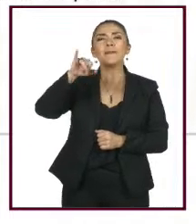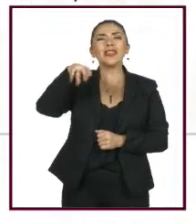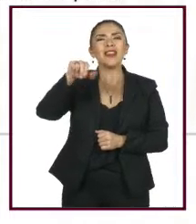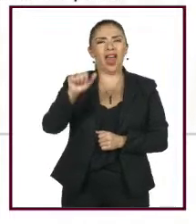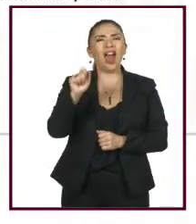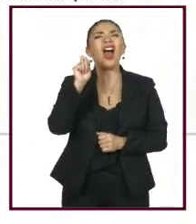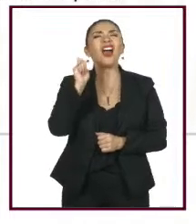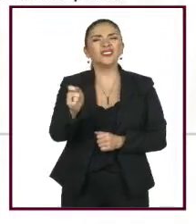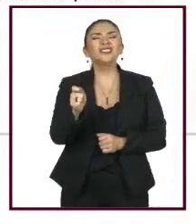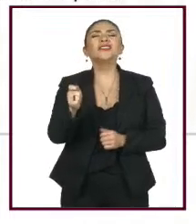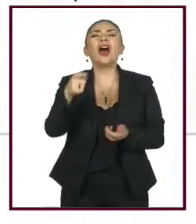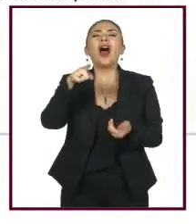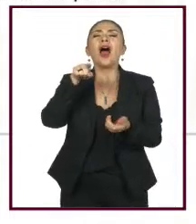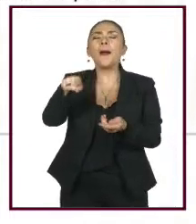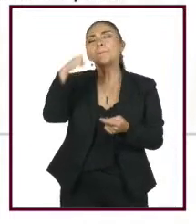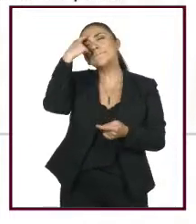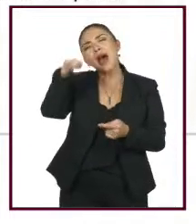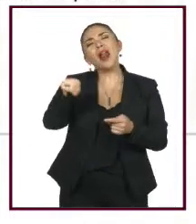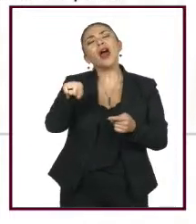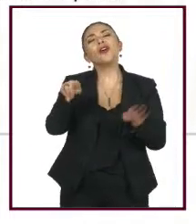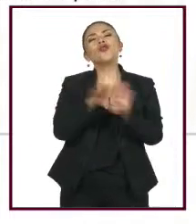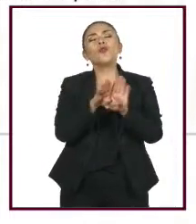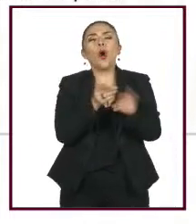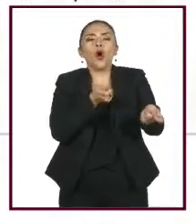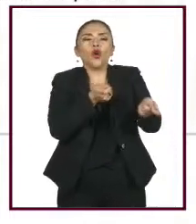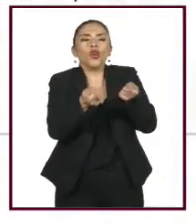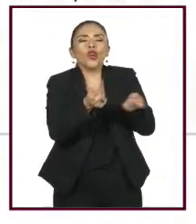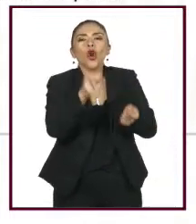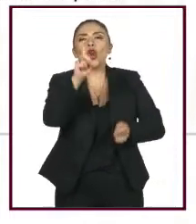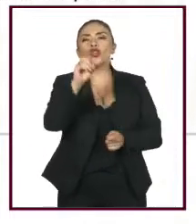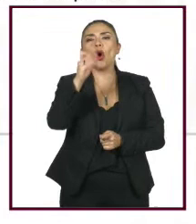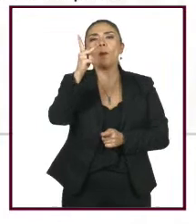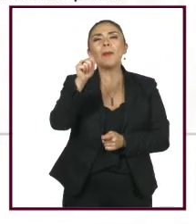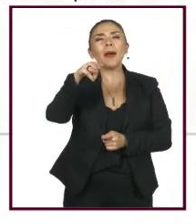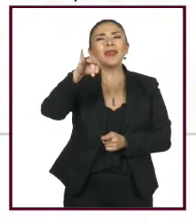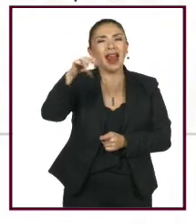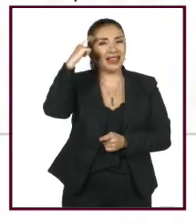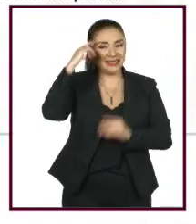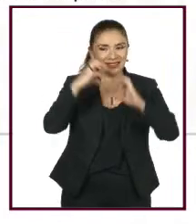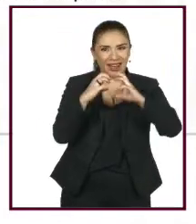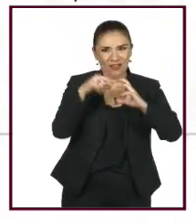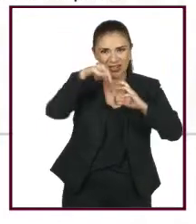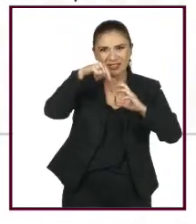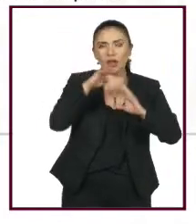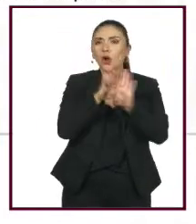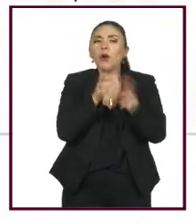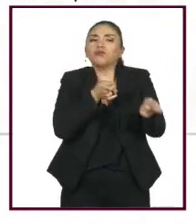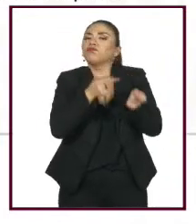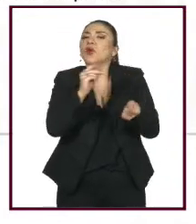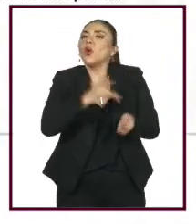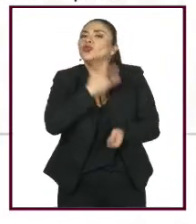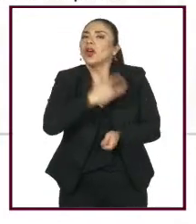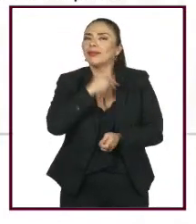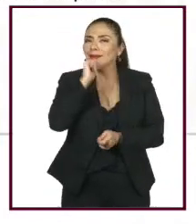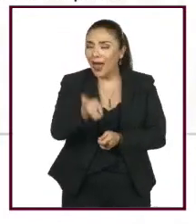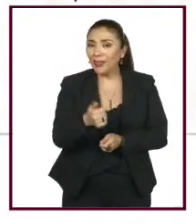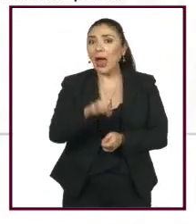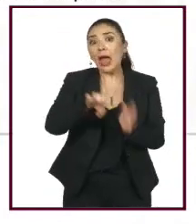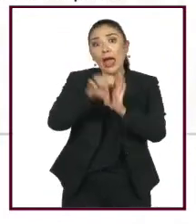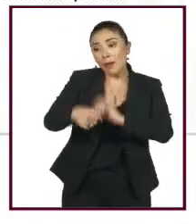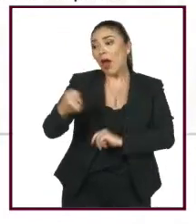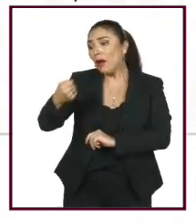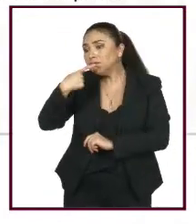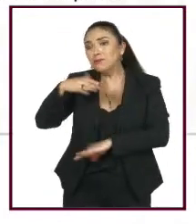presinápticas, que son las que tienen que ver con toda esta regulación de la dopamina a nivel cerebral, y pueden también, al estar